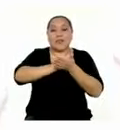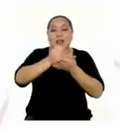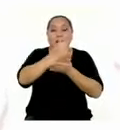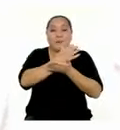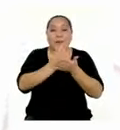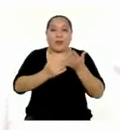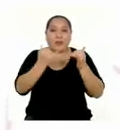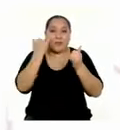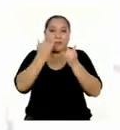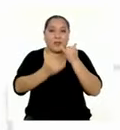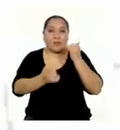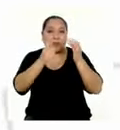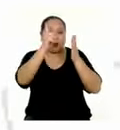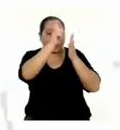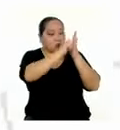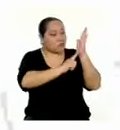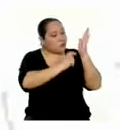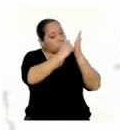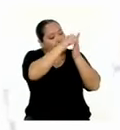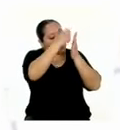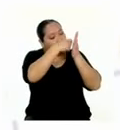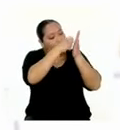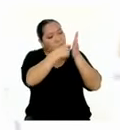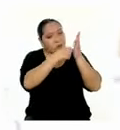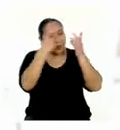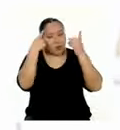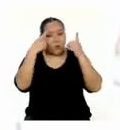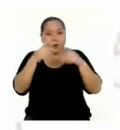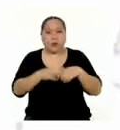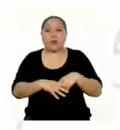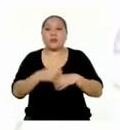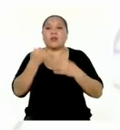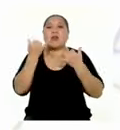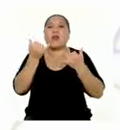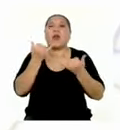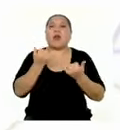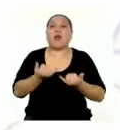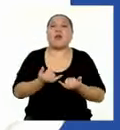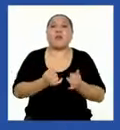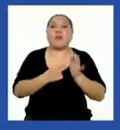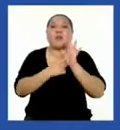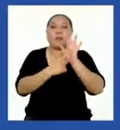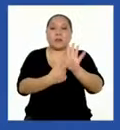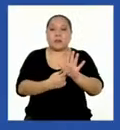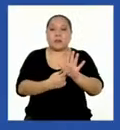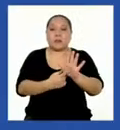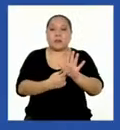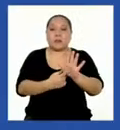final de su listado de acuerdos y escriban una presentación para su familia.